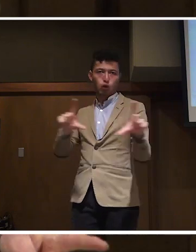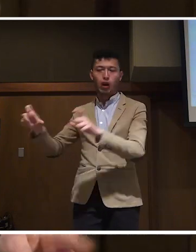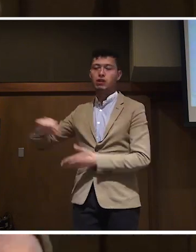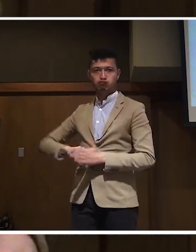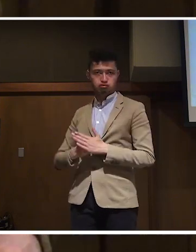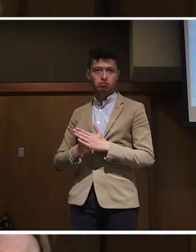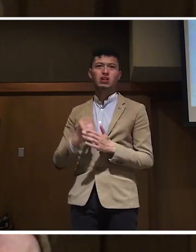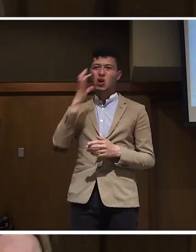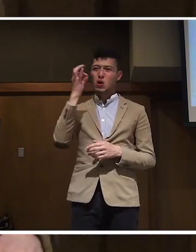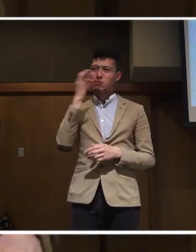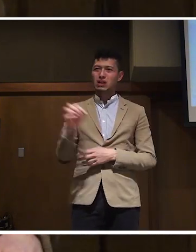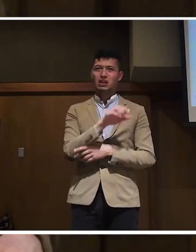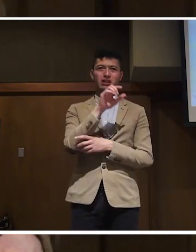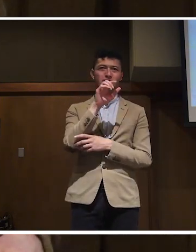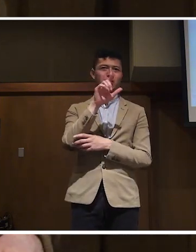terminó la de...